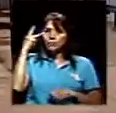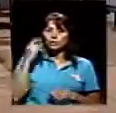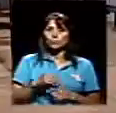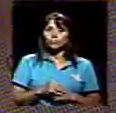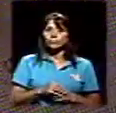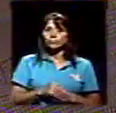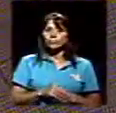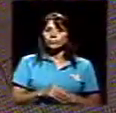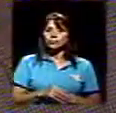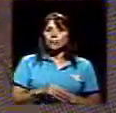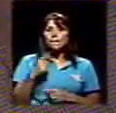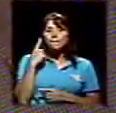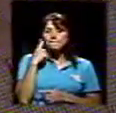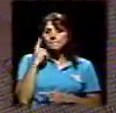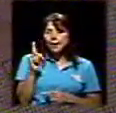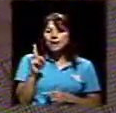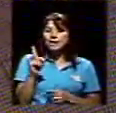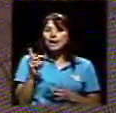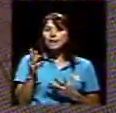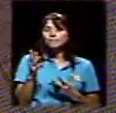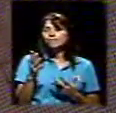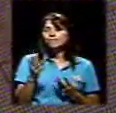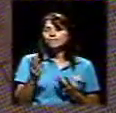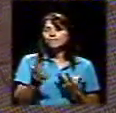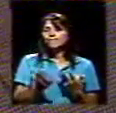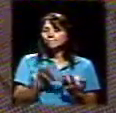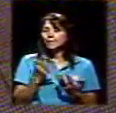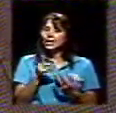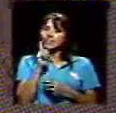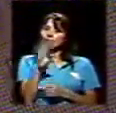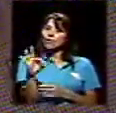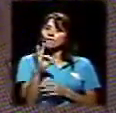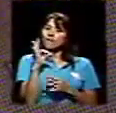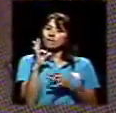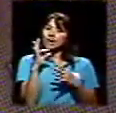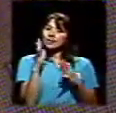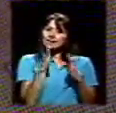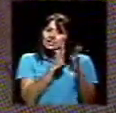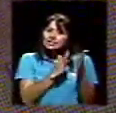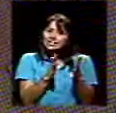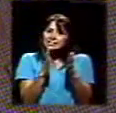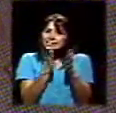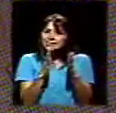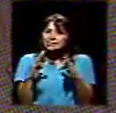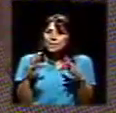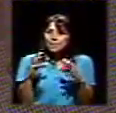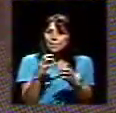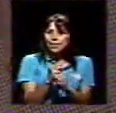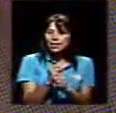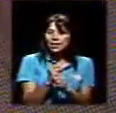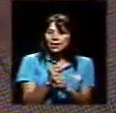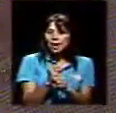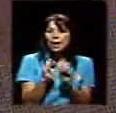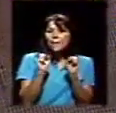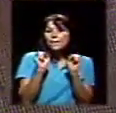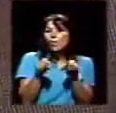poder vincular casi sistemáticamente la cuestión de la calificación pública,